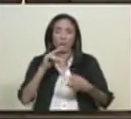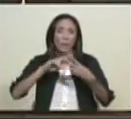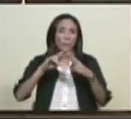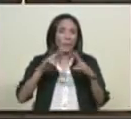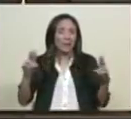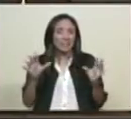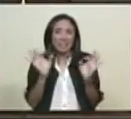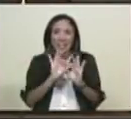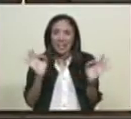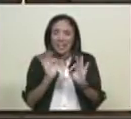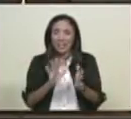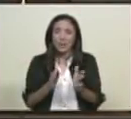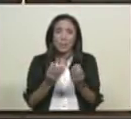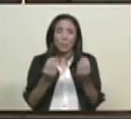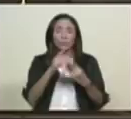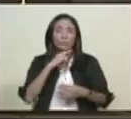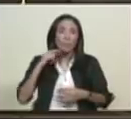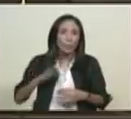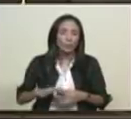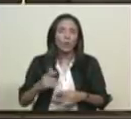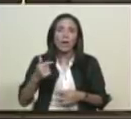dolor. Me tocó